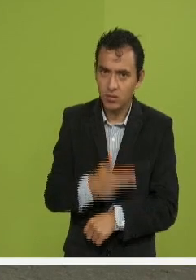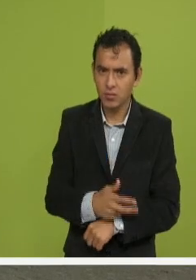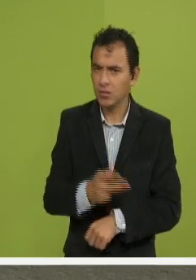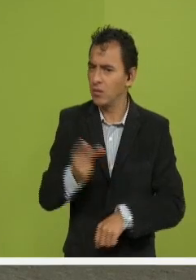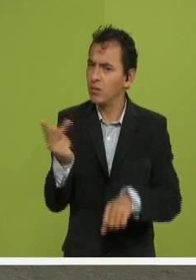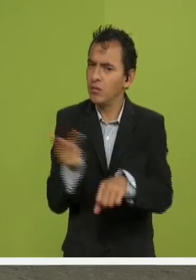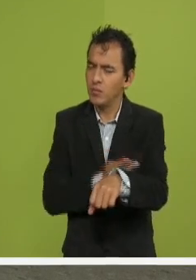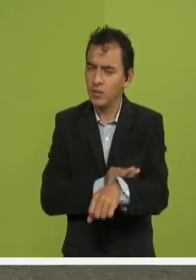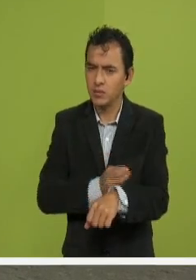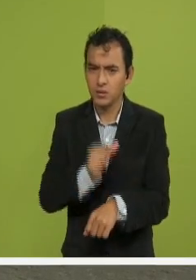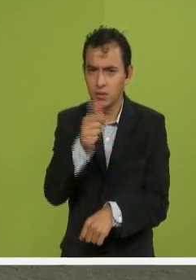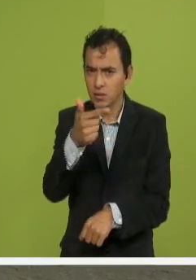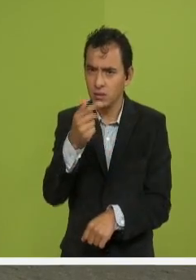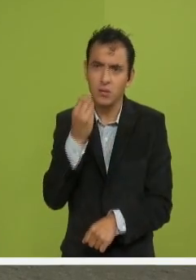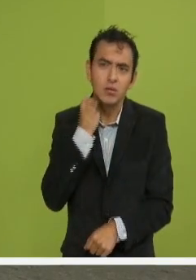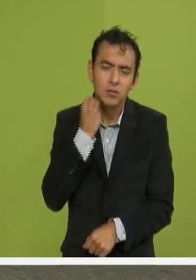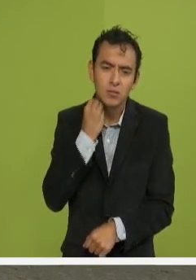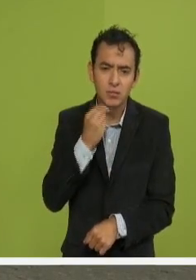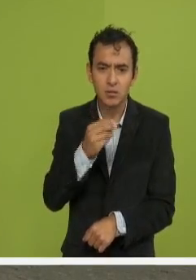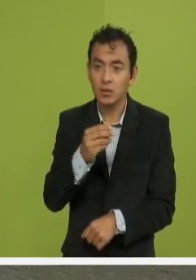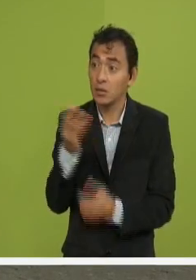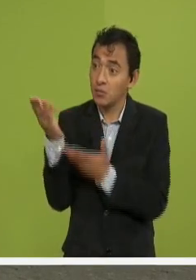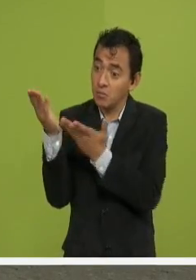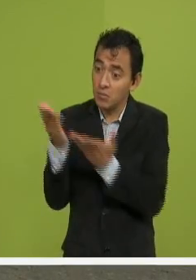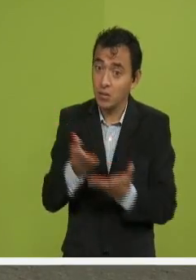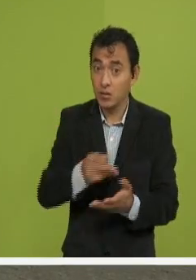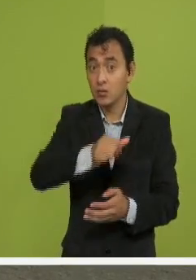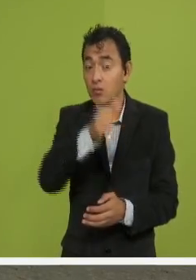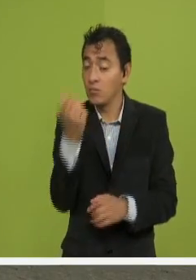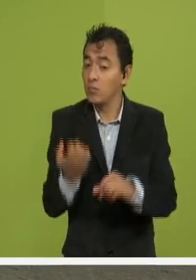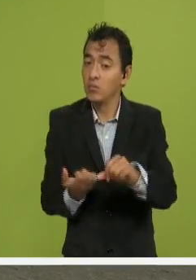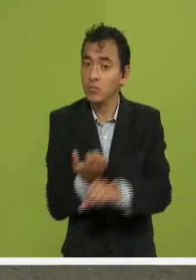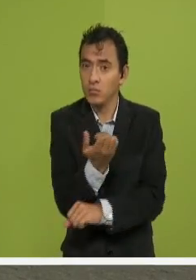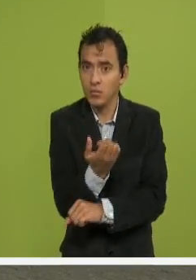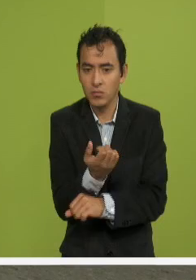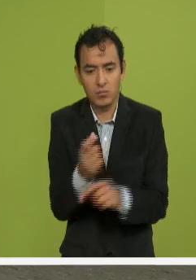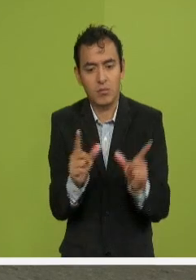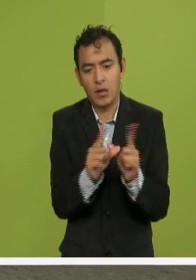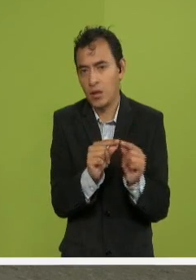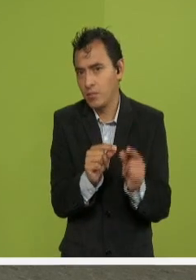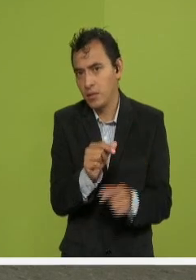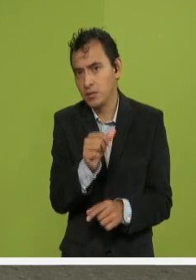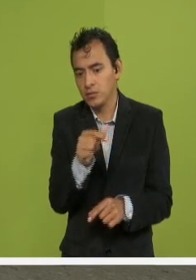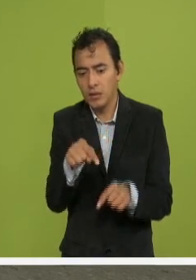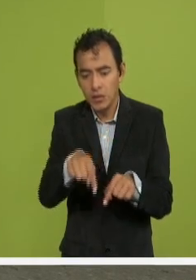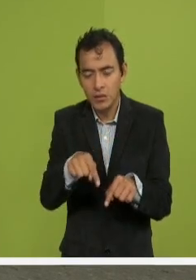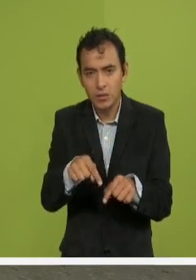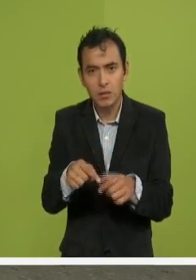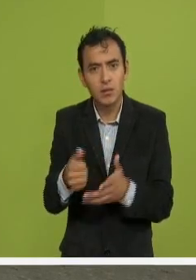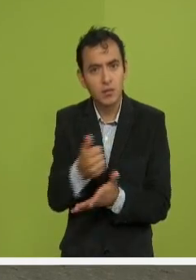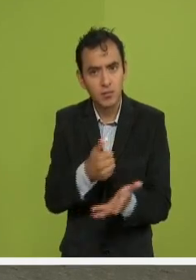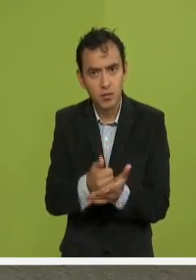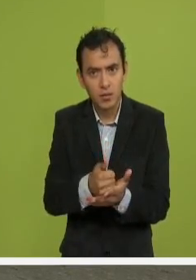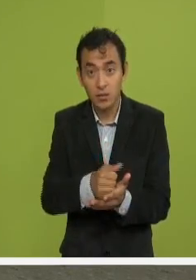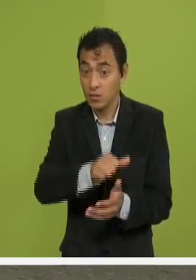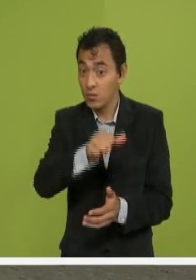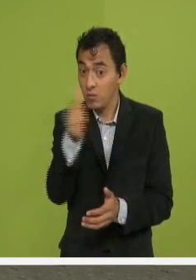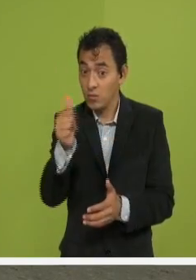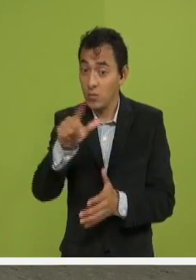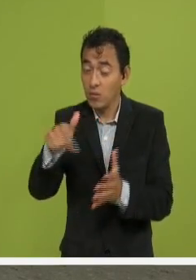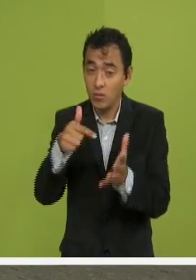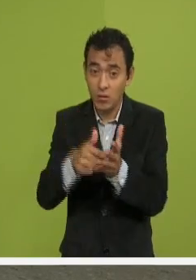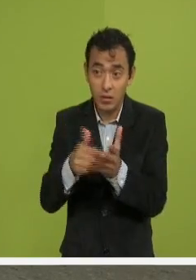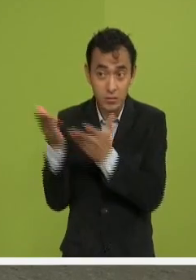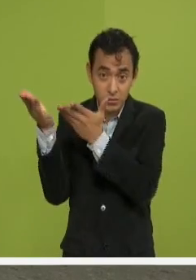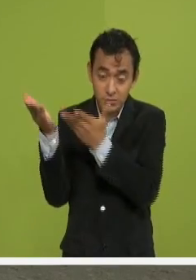Agustín, que llegan de otros estados, ¿no? No nada más es dentro de un solo estado de nuestra comunidad, sino que llegan de otros puntos, ¿no?